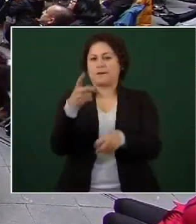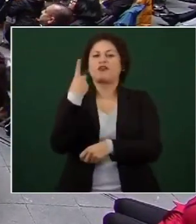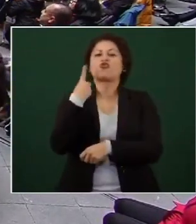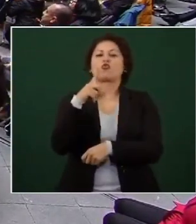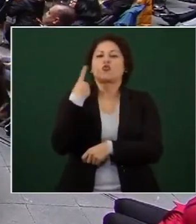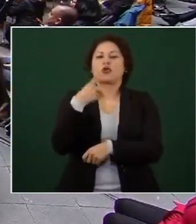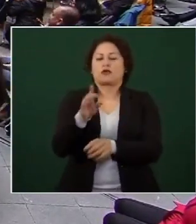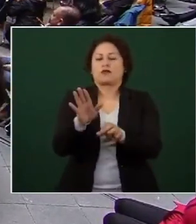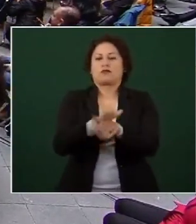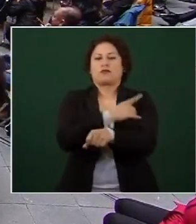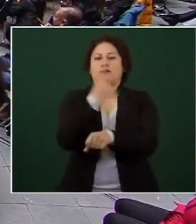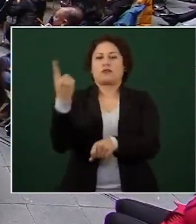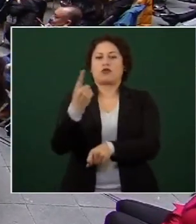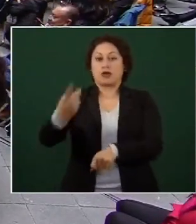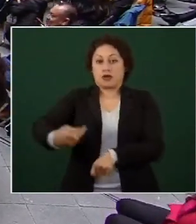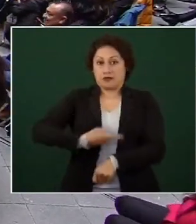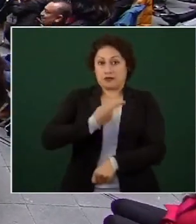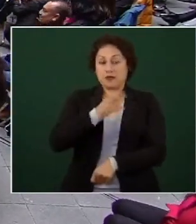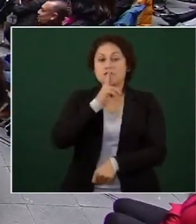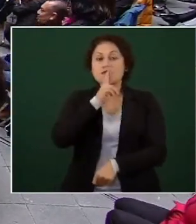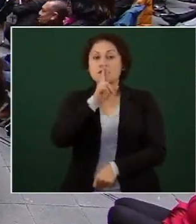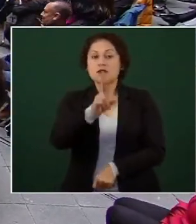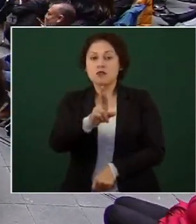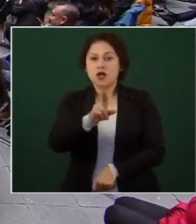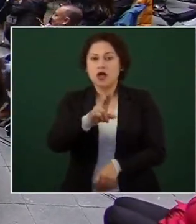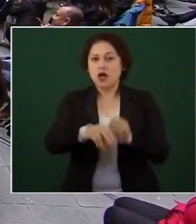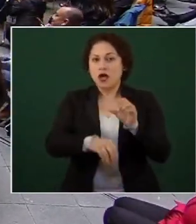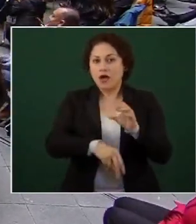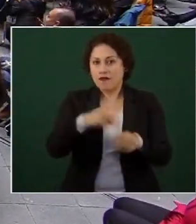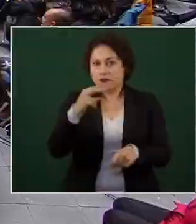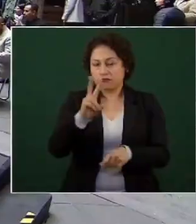no queremos dejar nada sin responder.